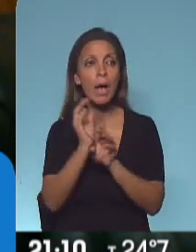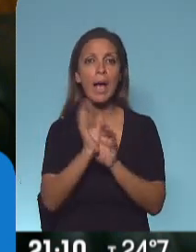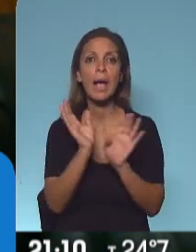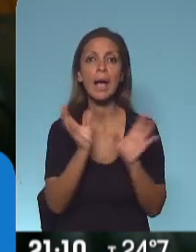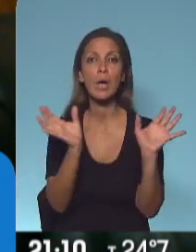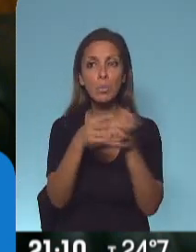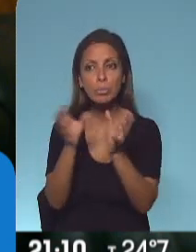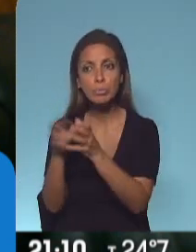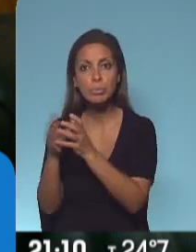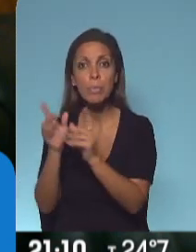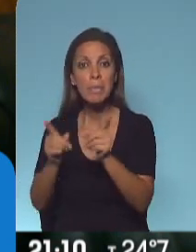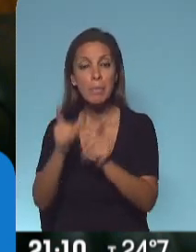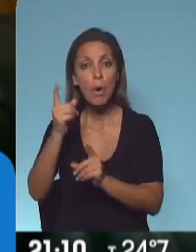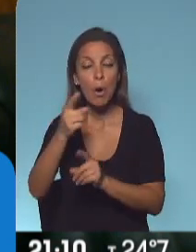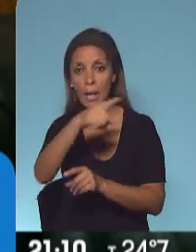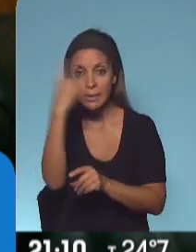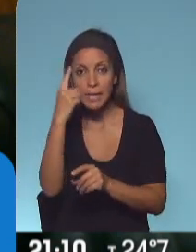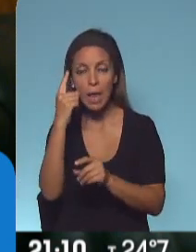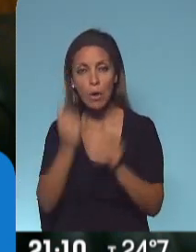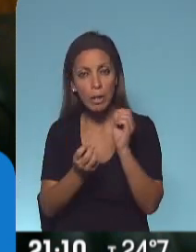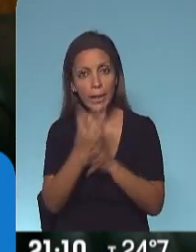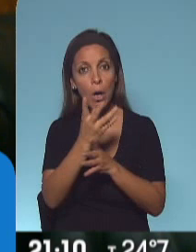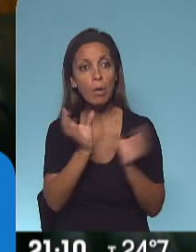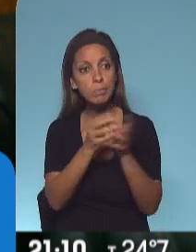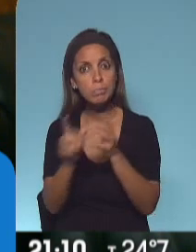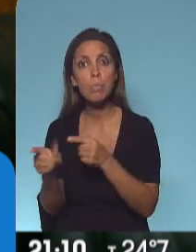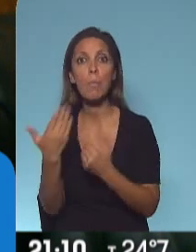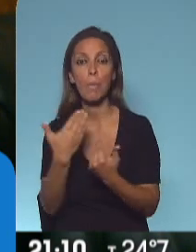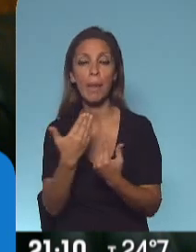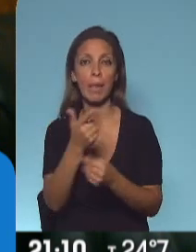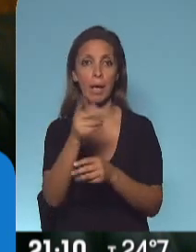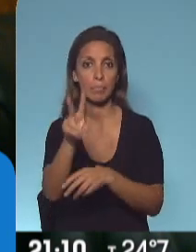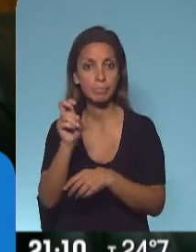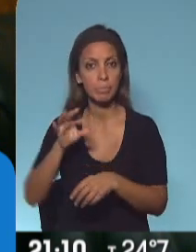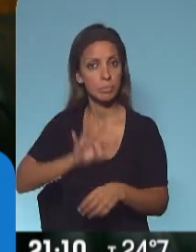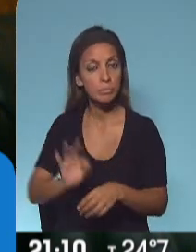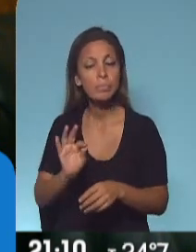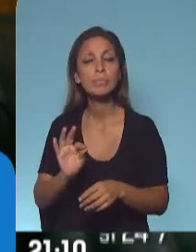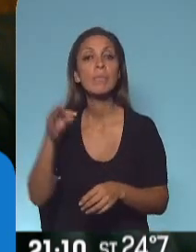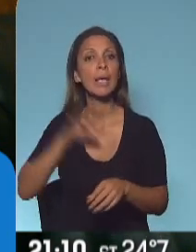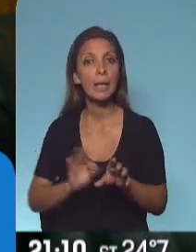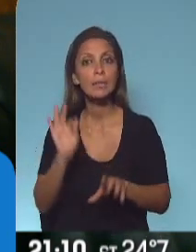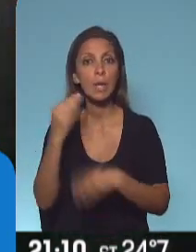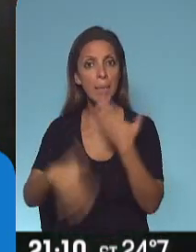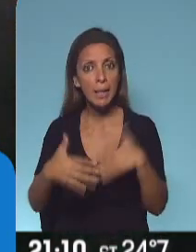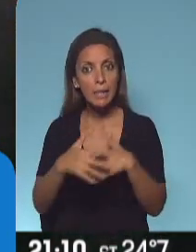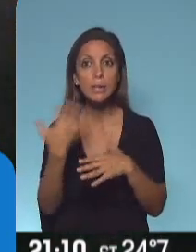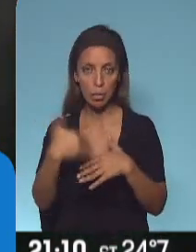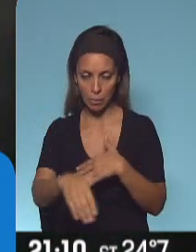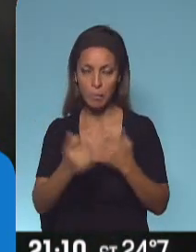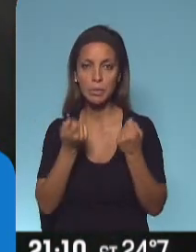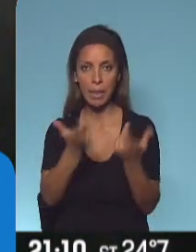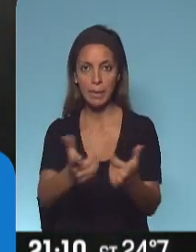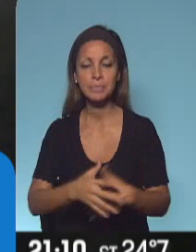que el Estado definió para ser beneficiarios y perceptores de este ingreso familiar de emergencia, lo van a recibir. Ya hay